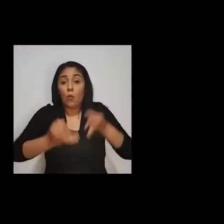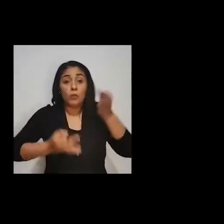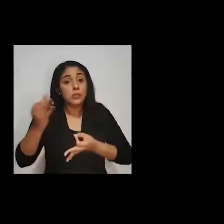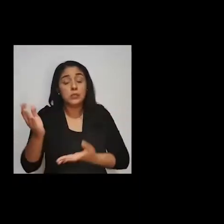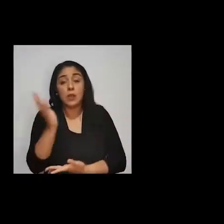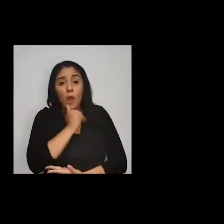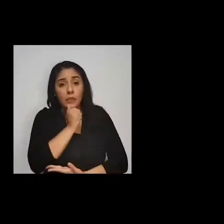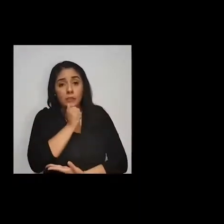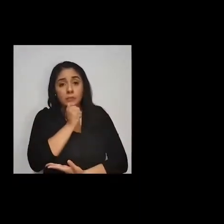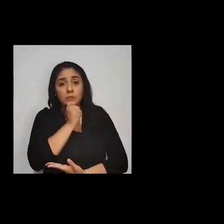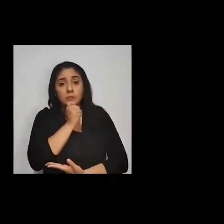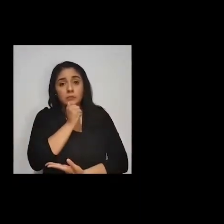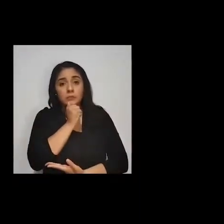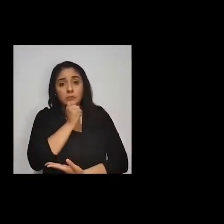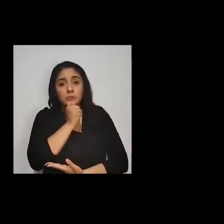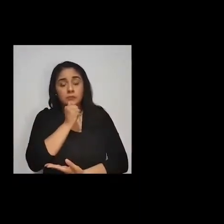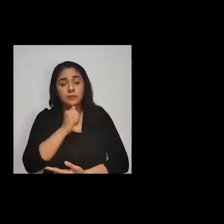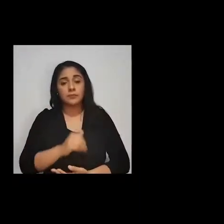justicia.